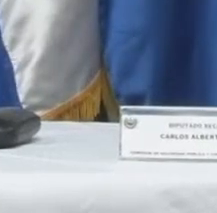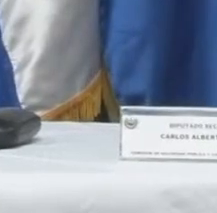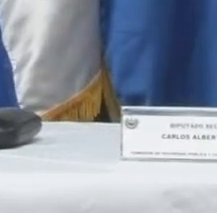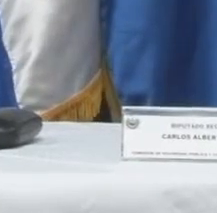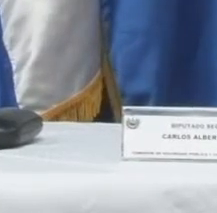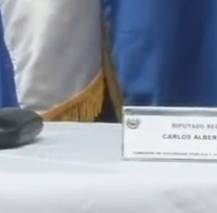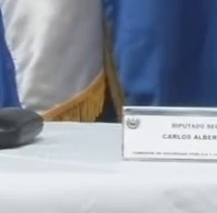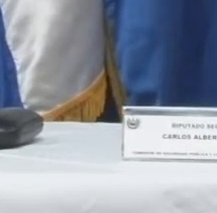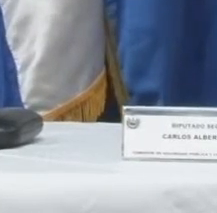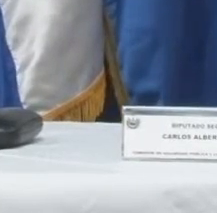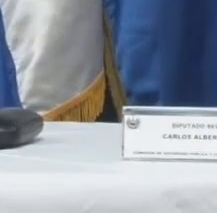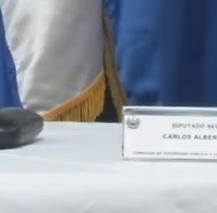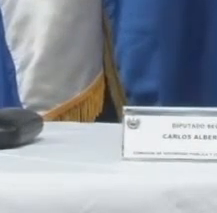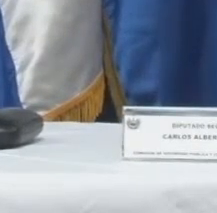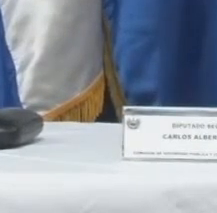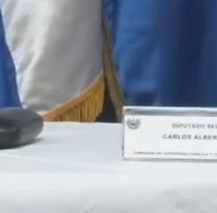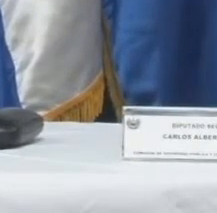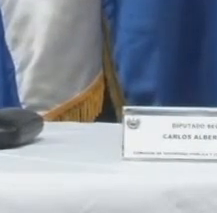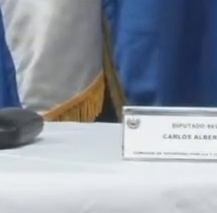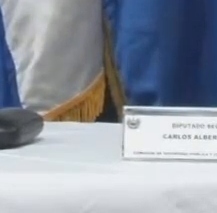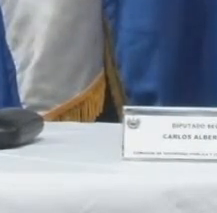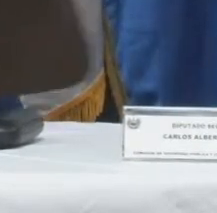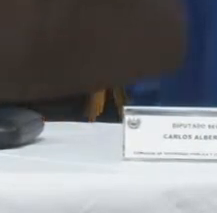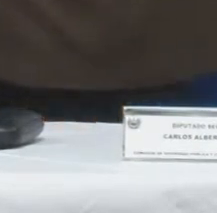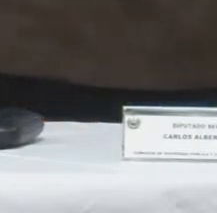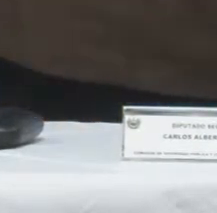puedo leer el apellido.